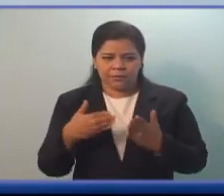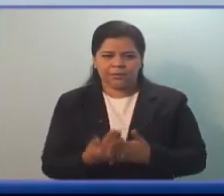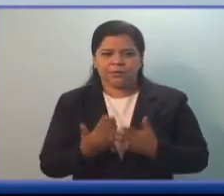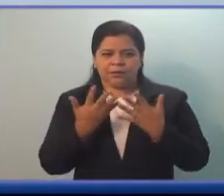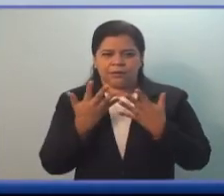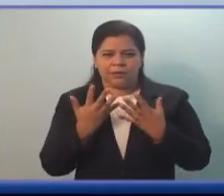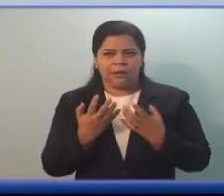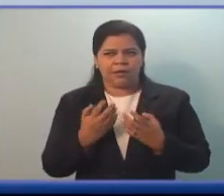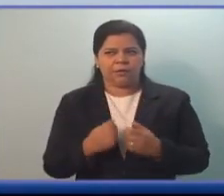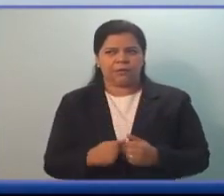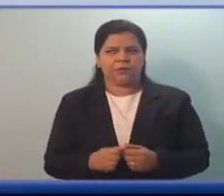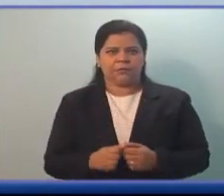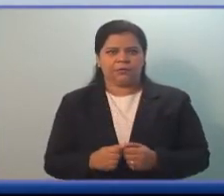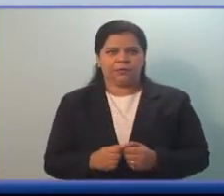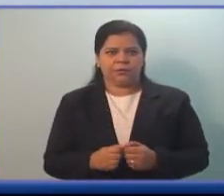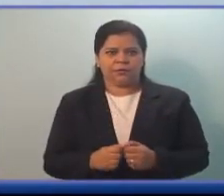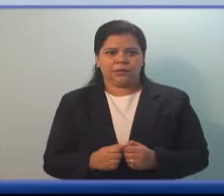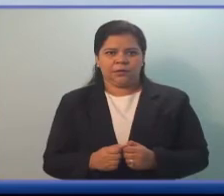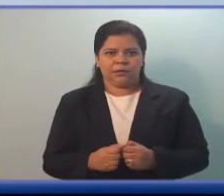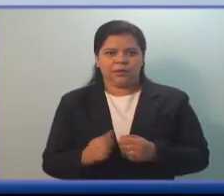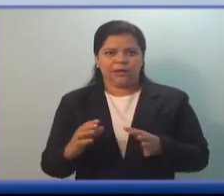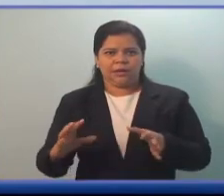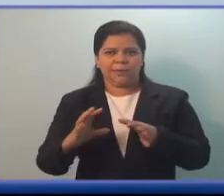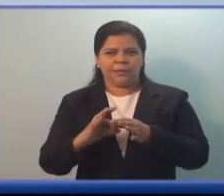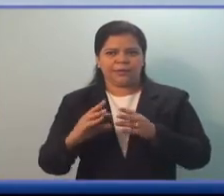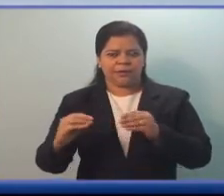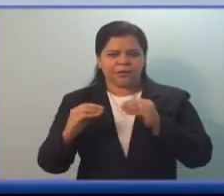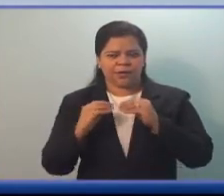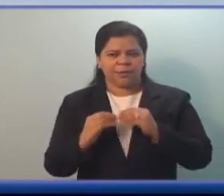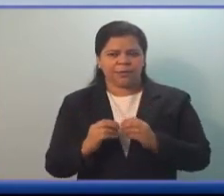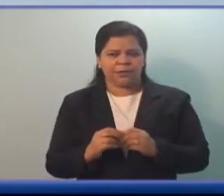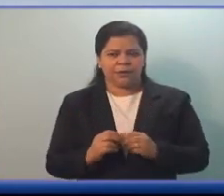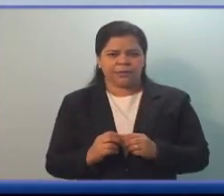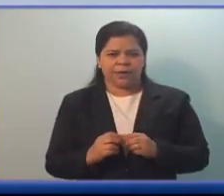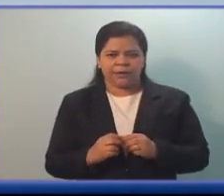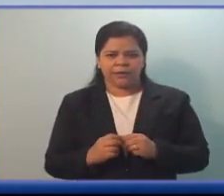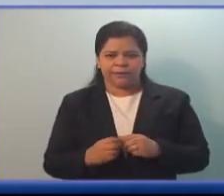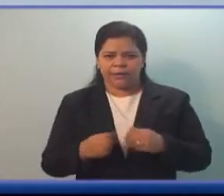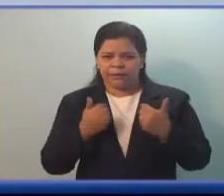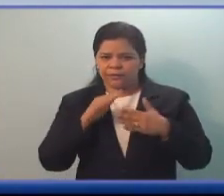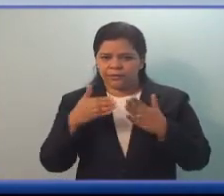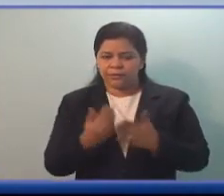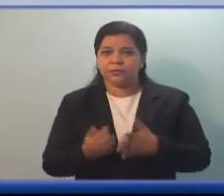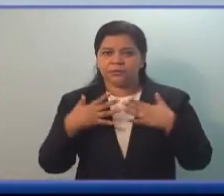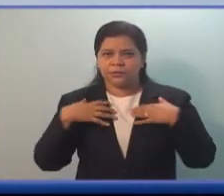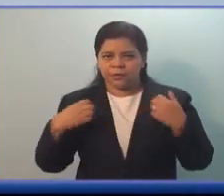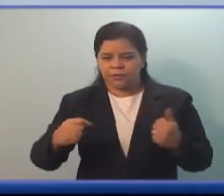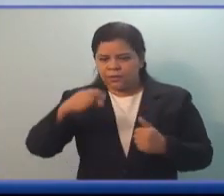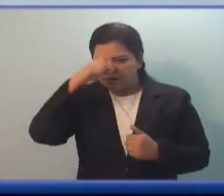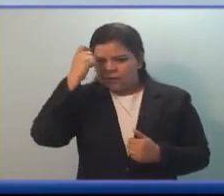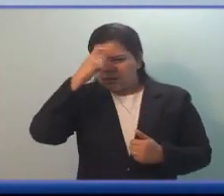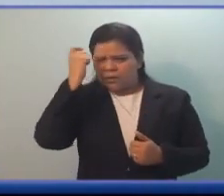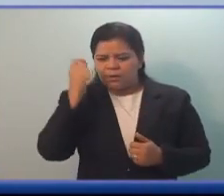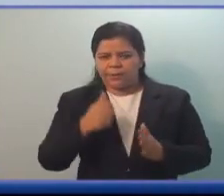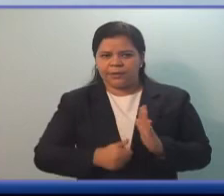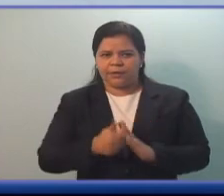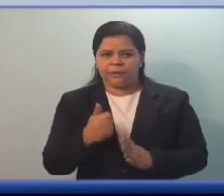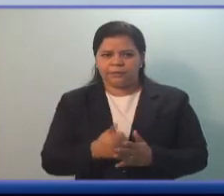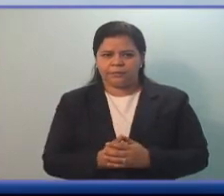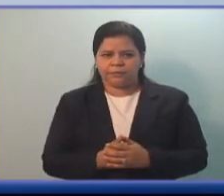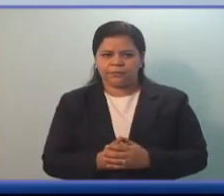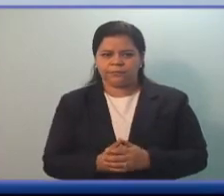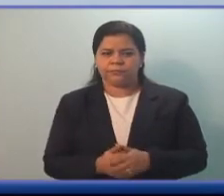priorizar, ¿verdad? Por ejemplo, si lo más importante es educación, salud, trabajo, etcétera. Pero